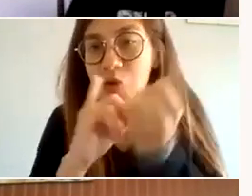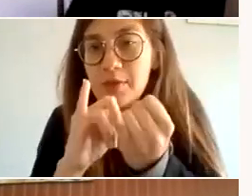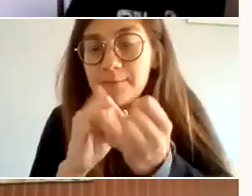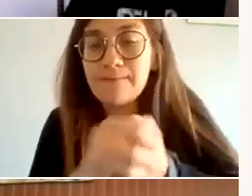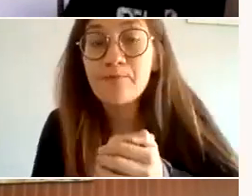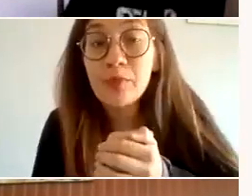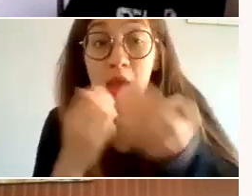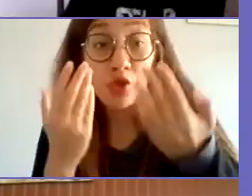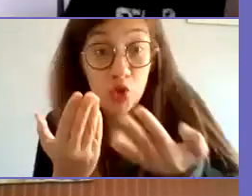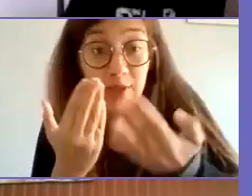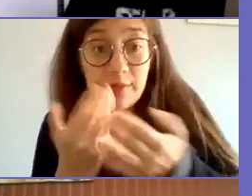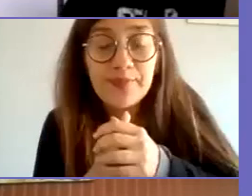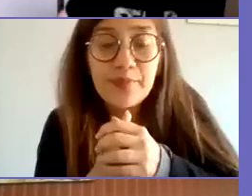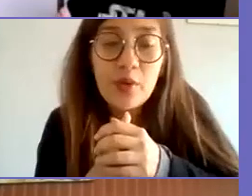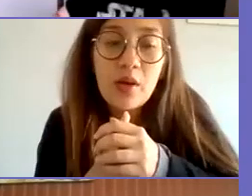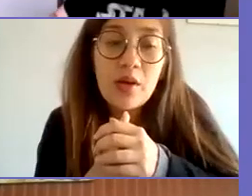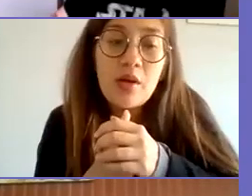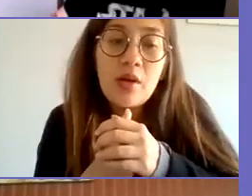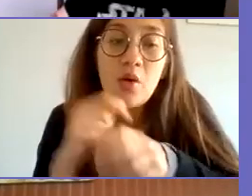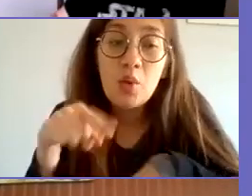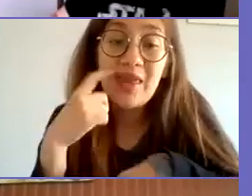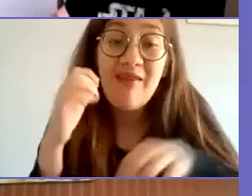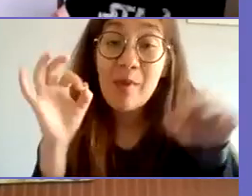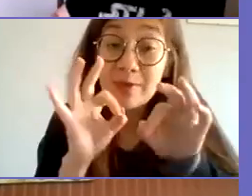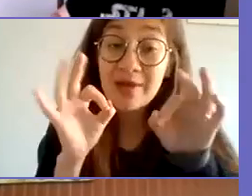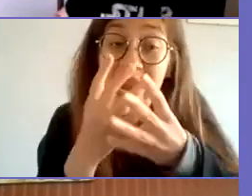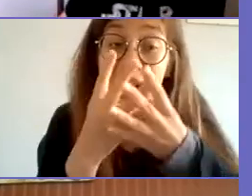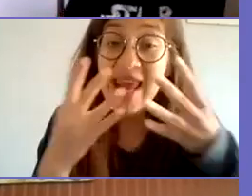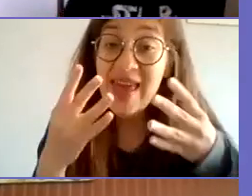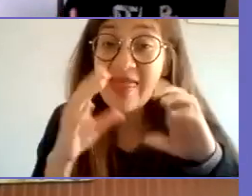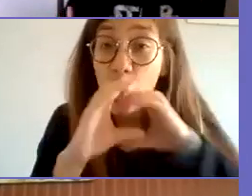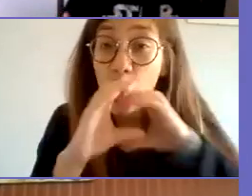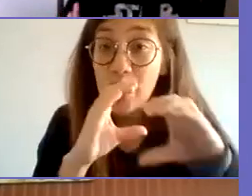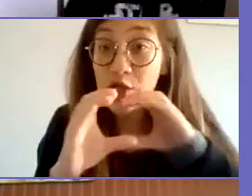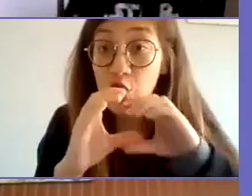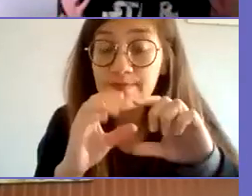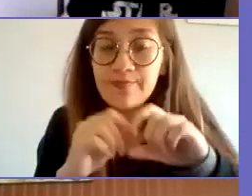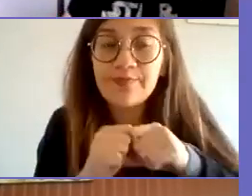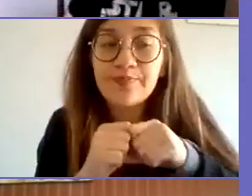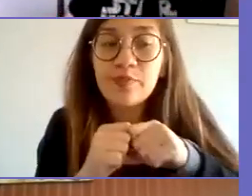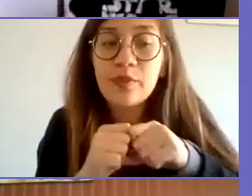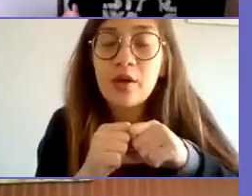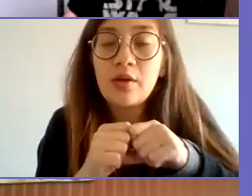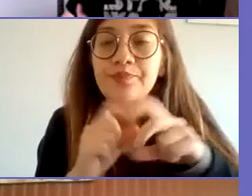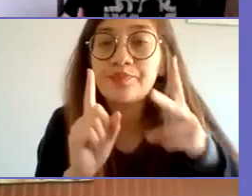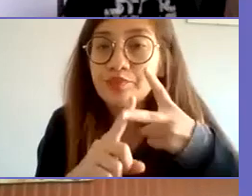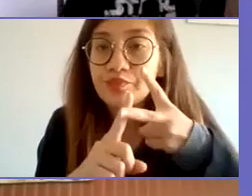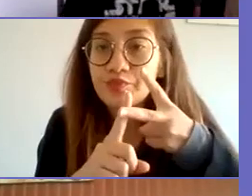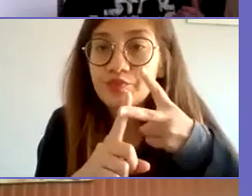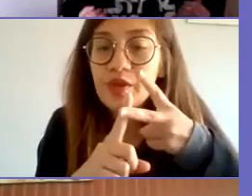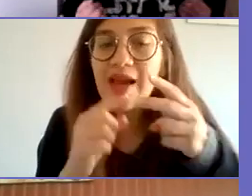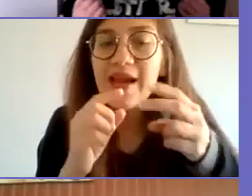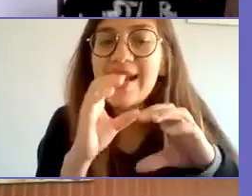Entonces, nosotros nos vamos a ver primero el tema de las redes de telecomunicación. ¿Qué son las redes de